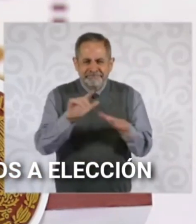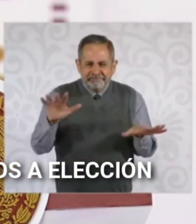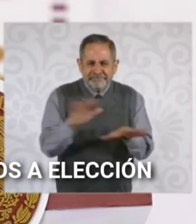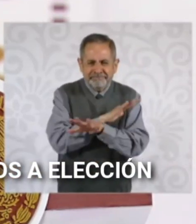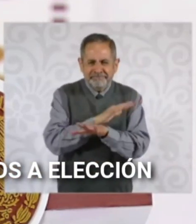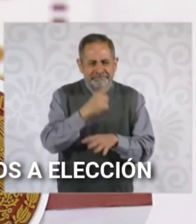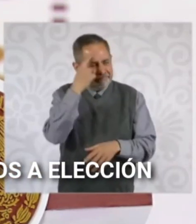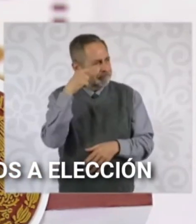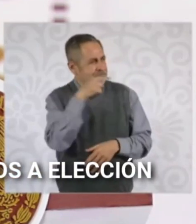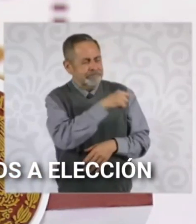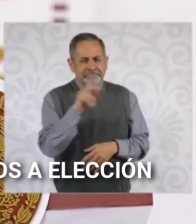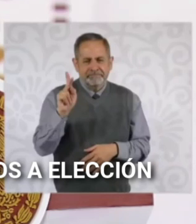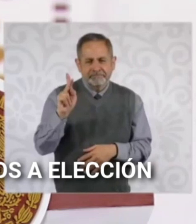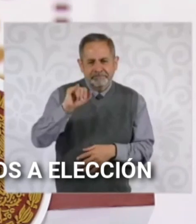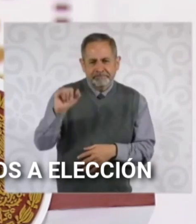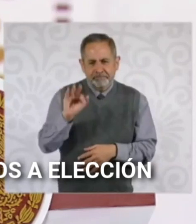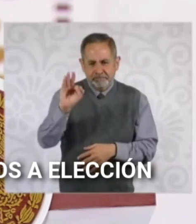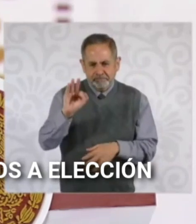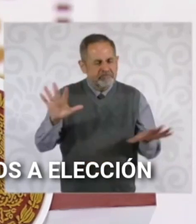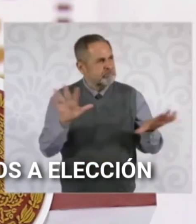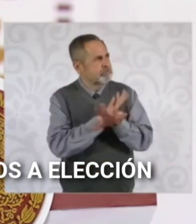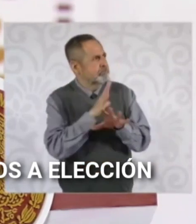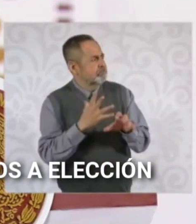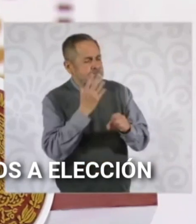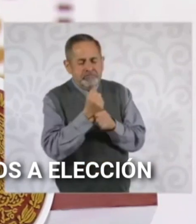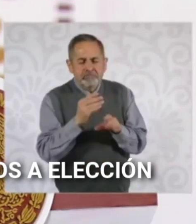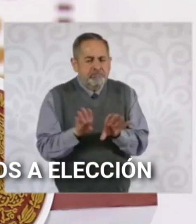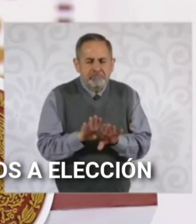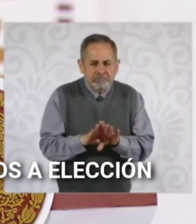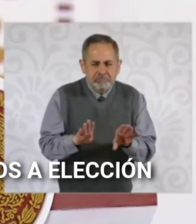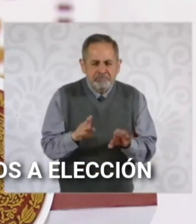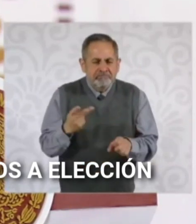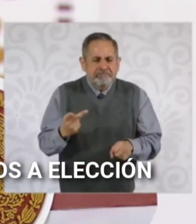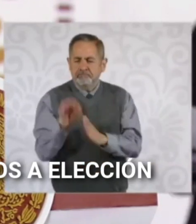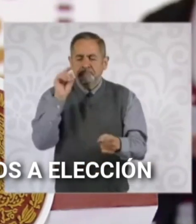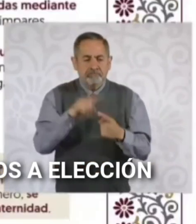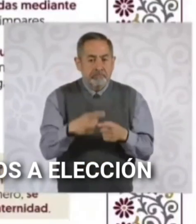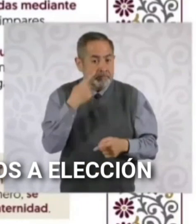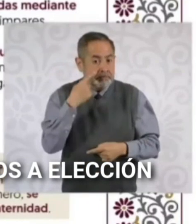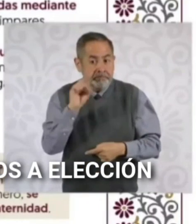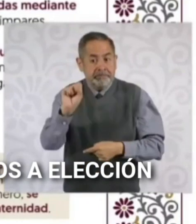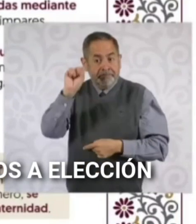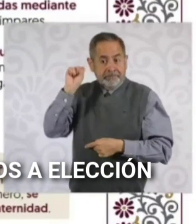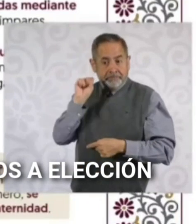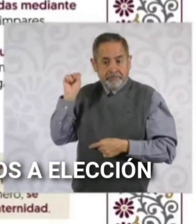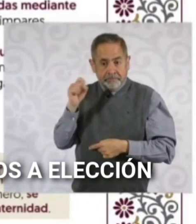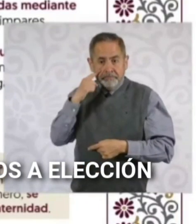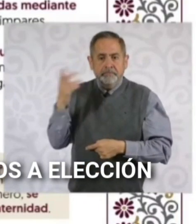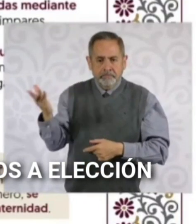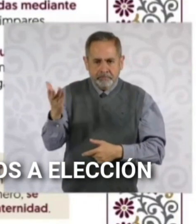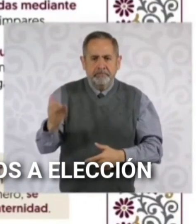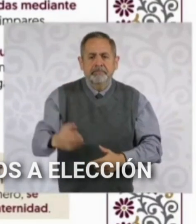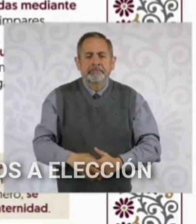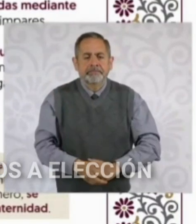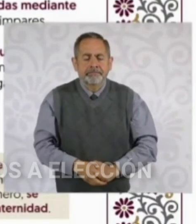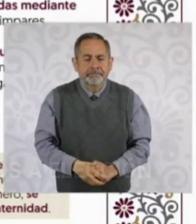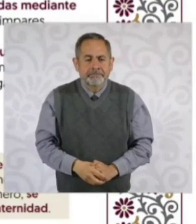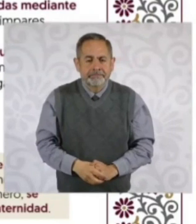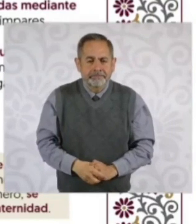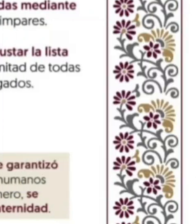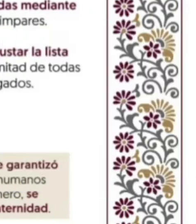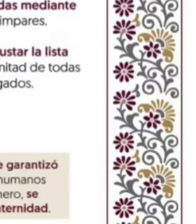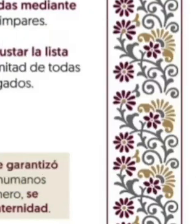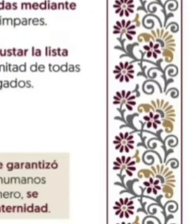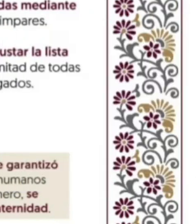la misma mañanera de este lunes, la titular de la Secretaría de Gobernación, Rosa Isela Rodríguez, explicó brevemente cómo ha avanzado la implementación de